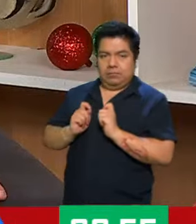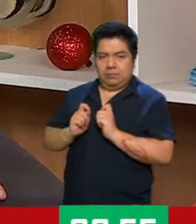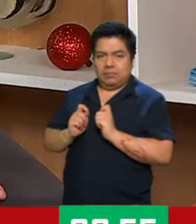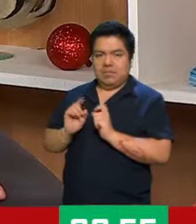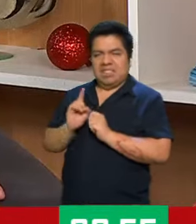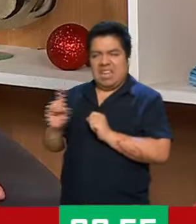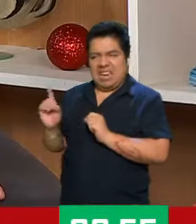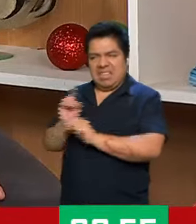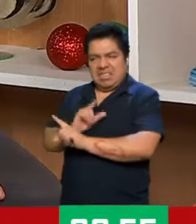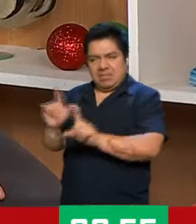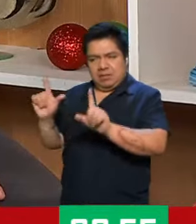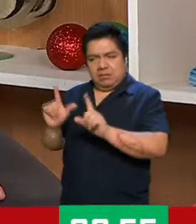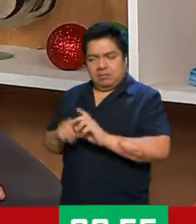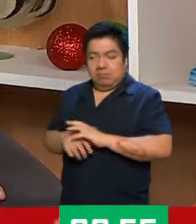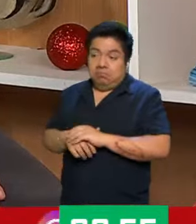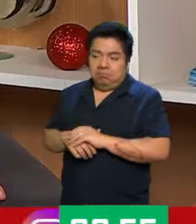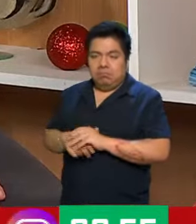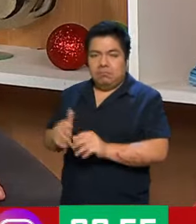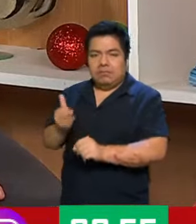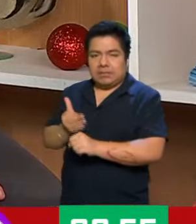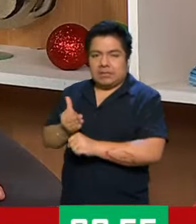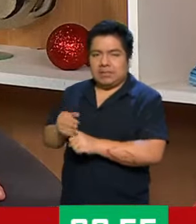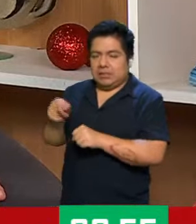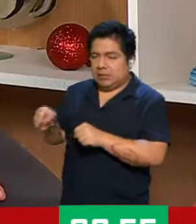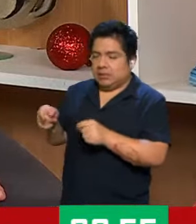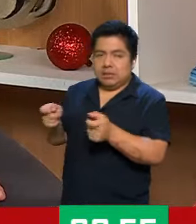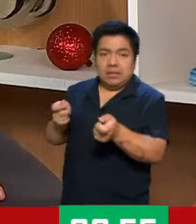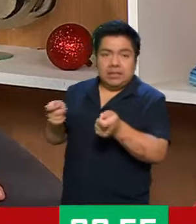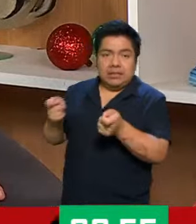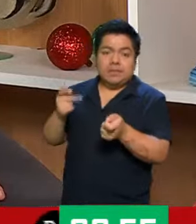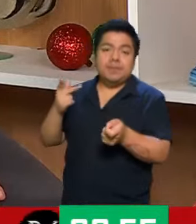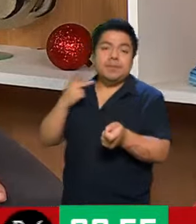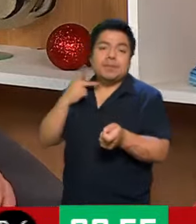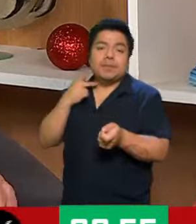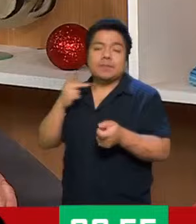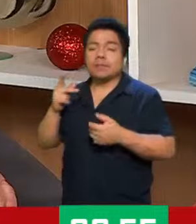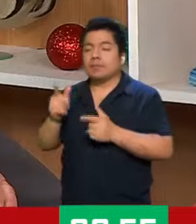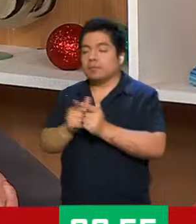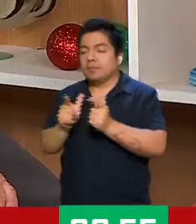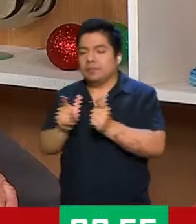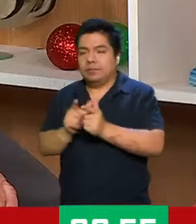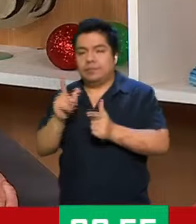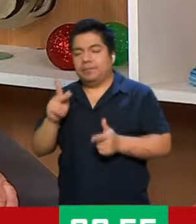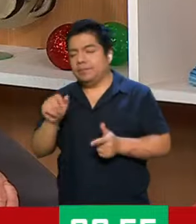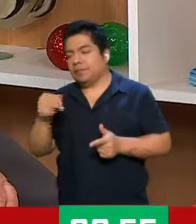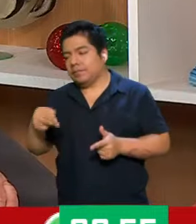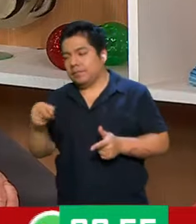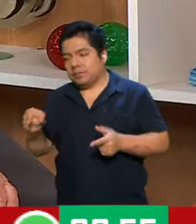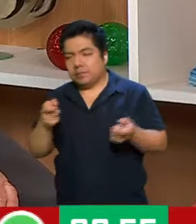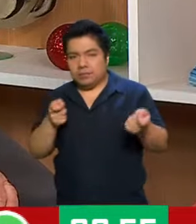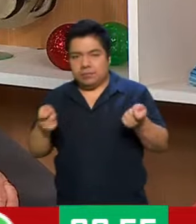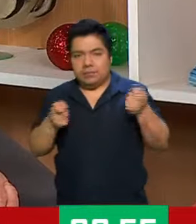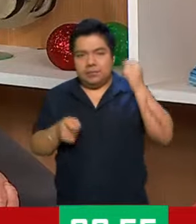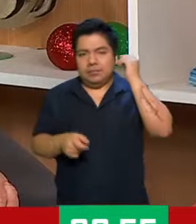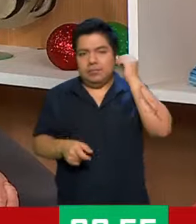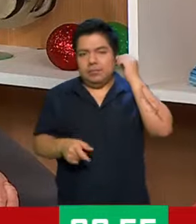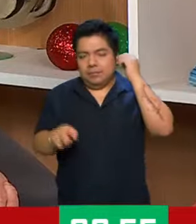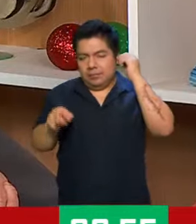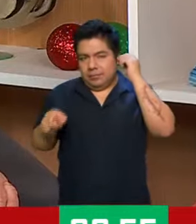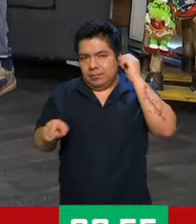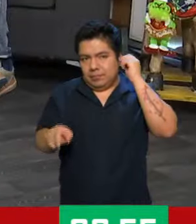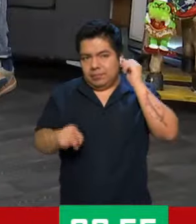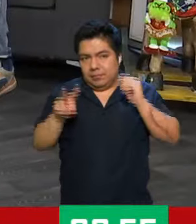liberal, son quienes ahora tendrán el control político del Partido Acción Nacional. Sí, sí, y es